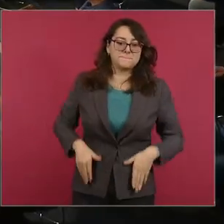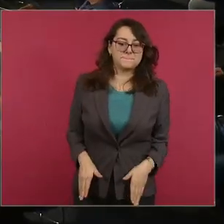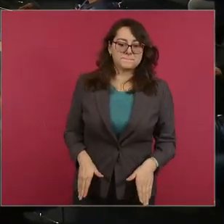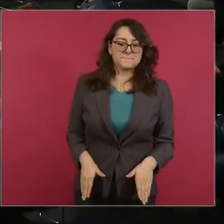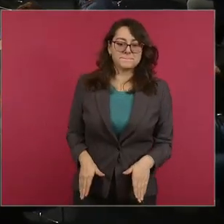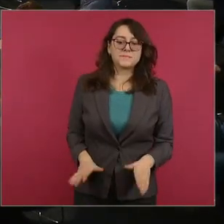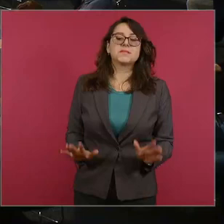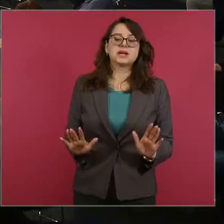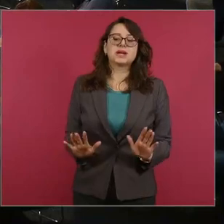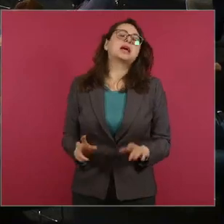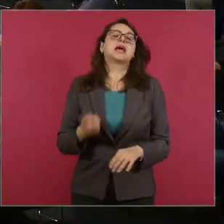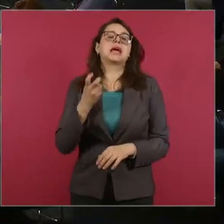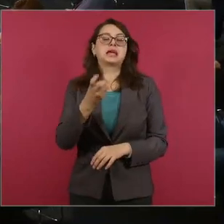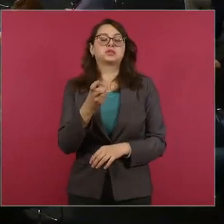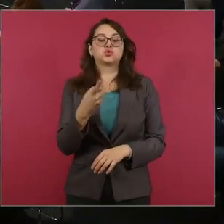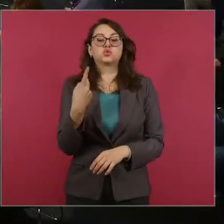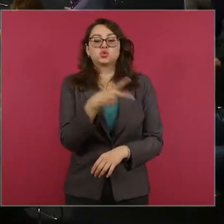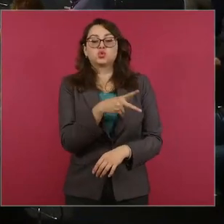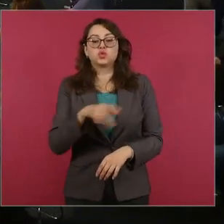importaba.